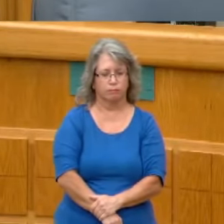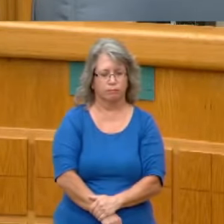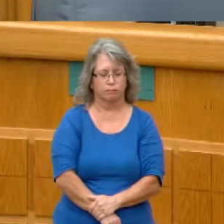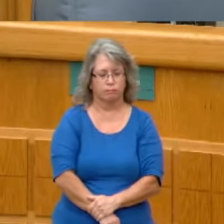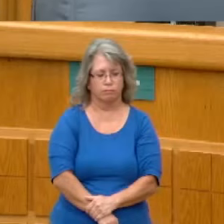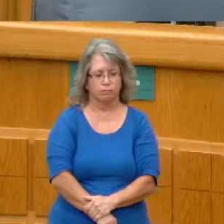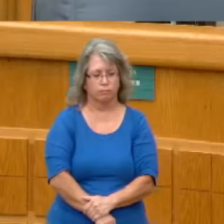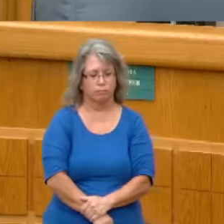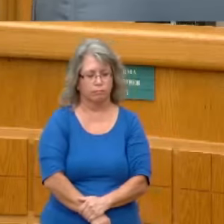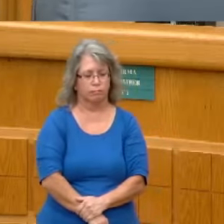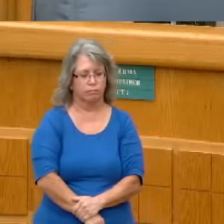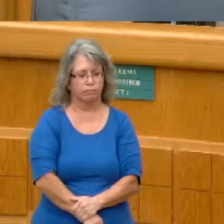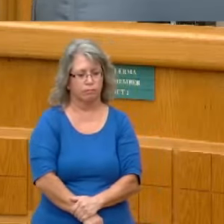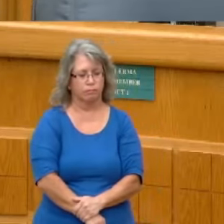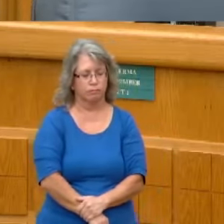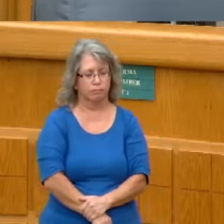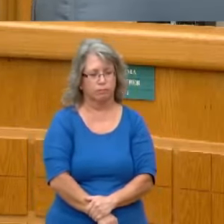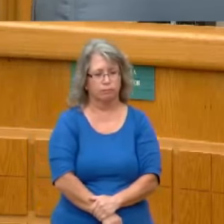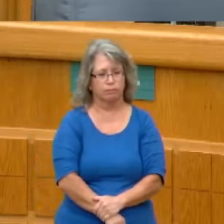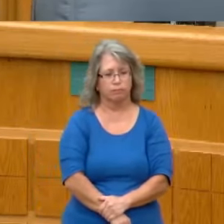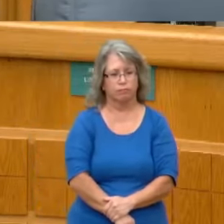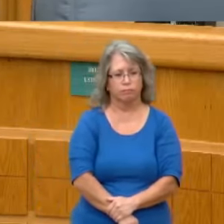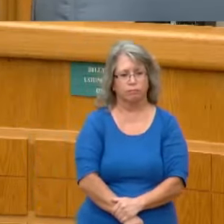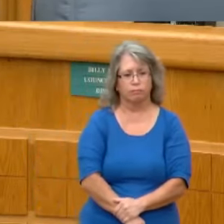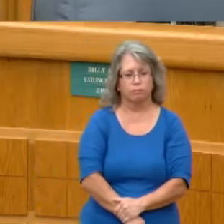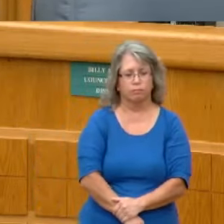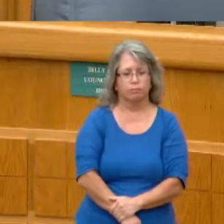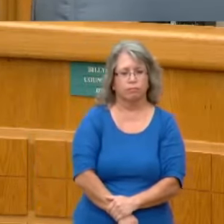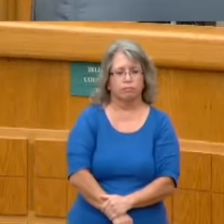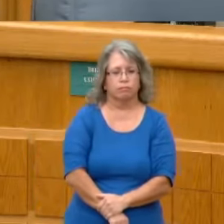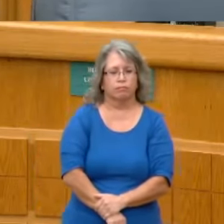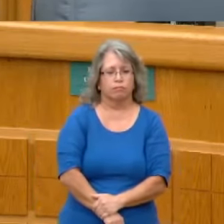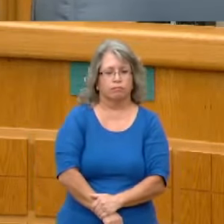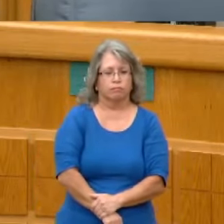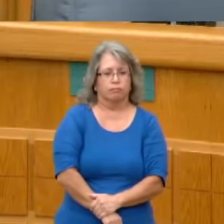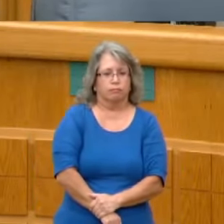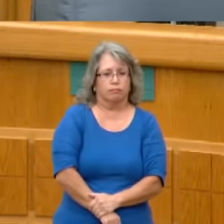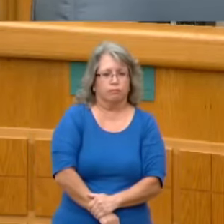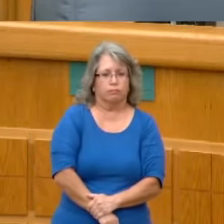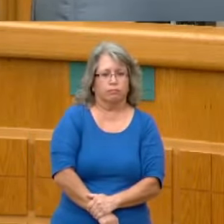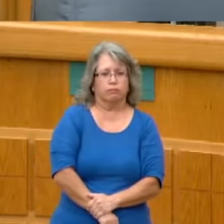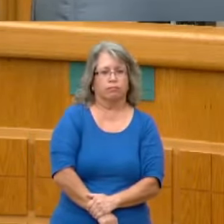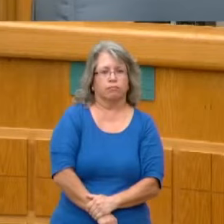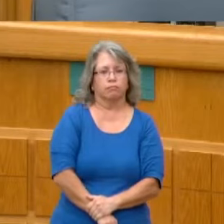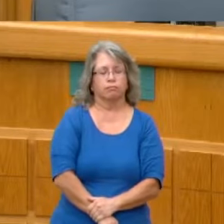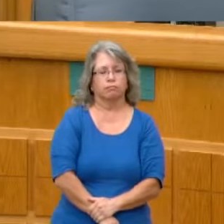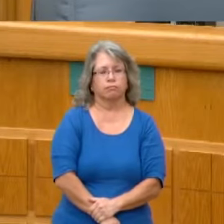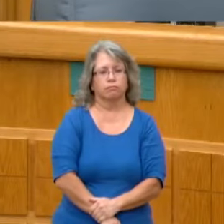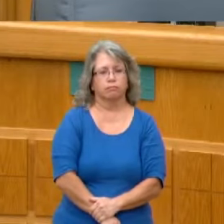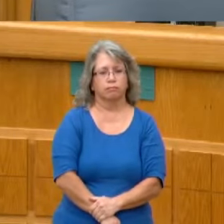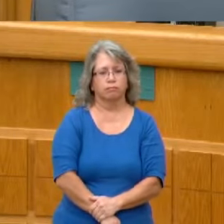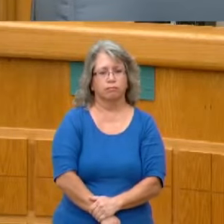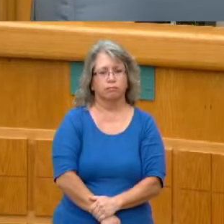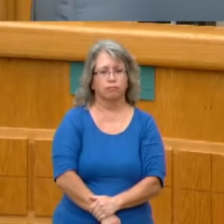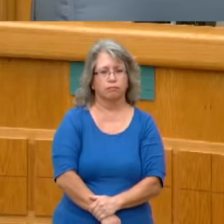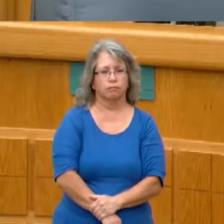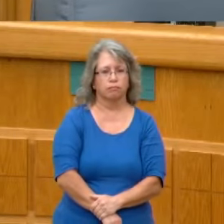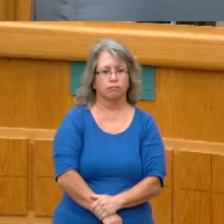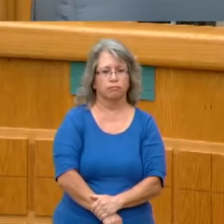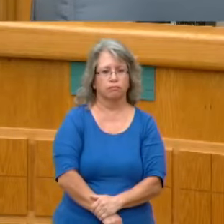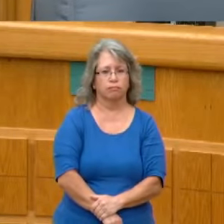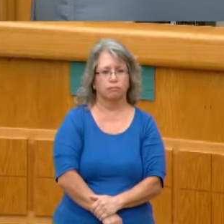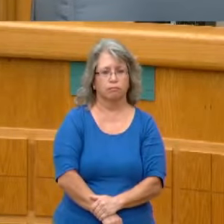Este programa continúa y ya se han administrado más de 750 vacunas. Se han registrado a más de 900 personas. Si usted quiere